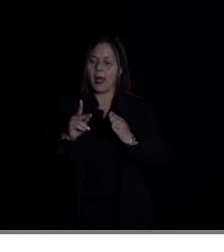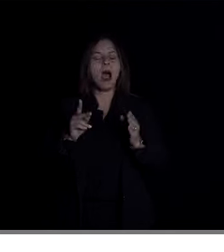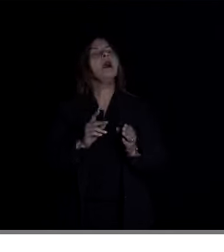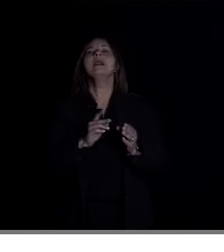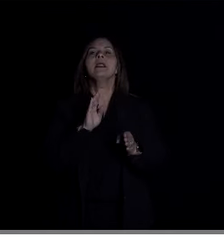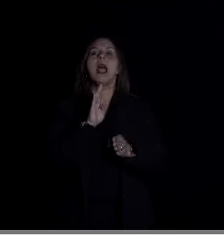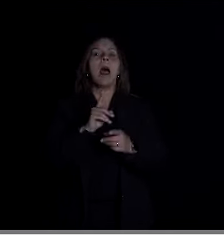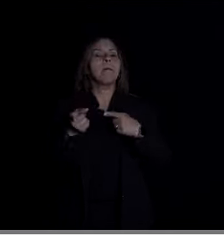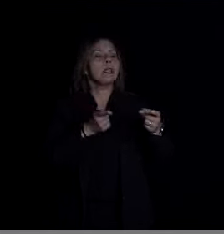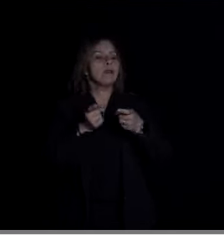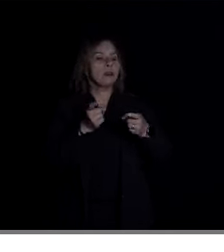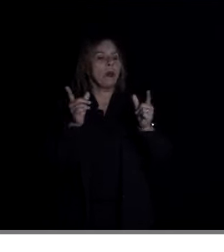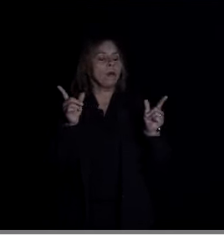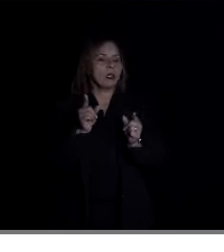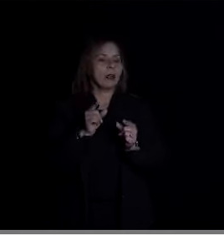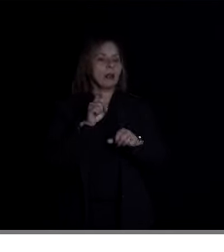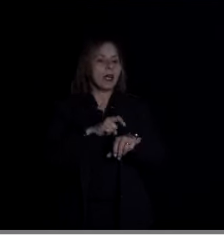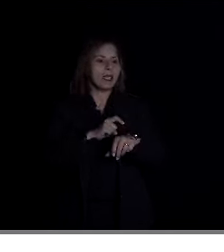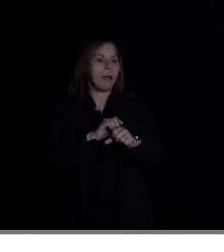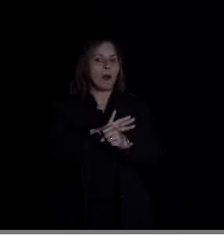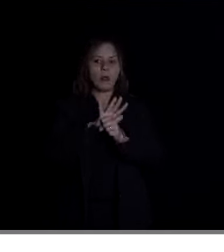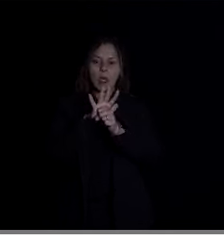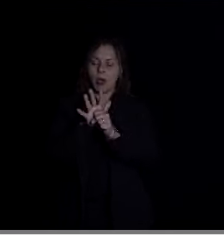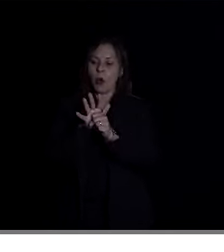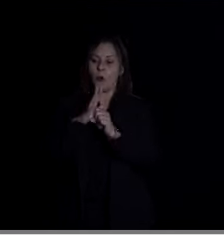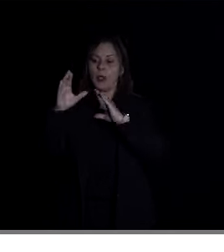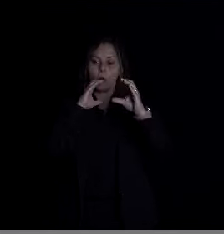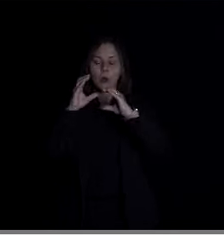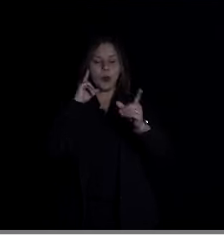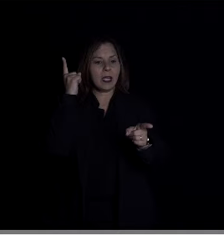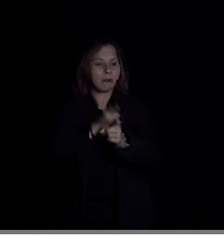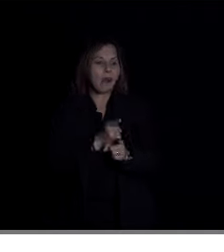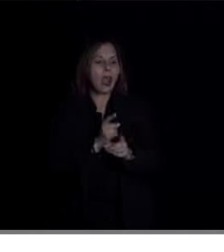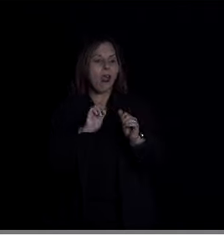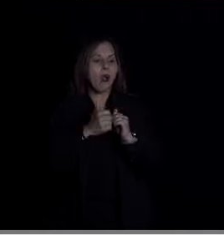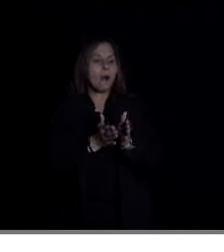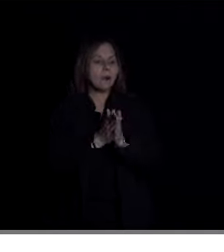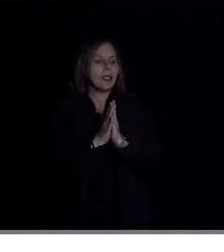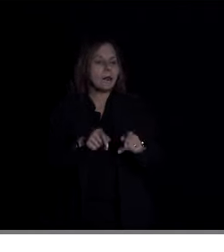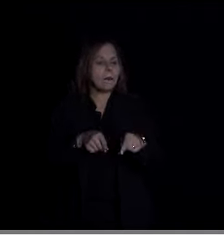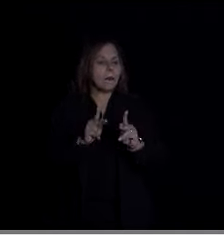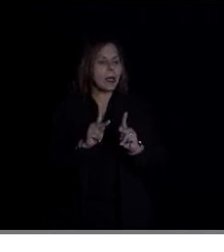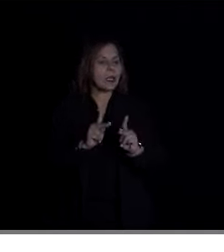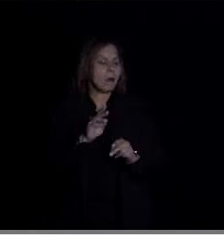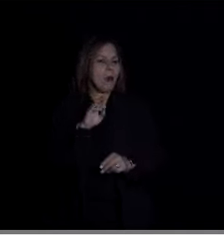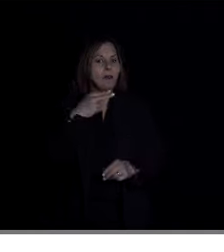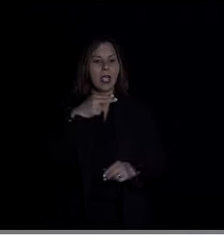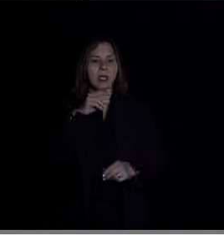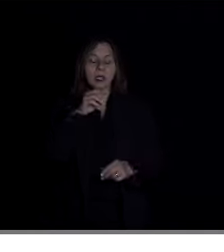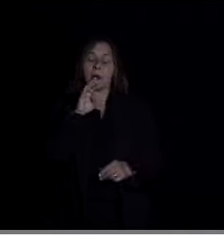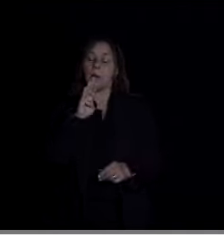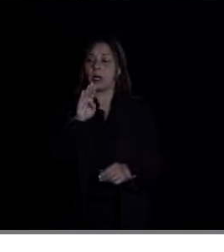orientación sobre aspectos laborales en tiempos de COVID, comunicación efectiva, cómo solicitar préstamos SBA,